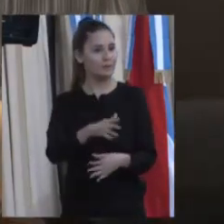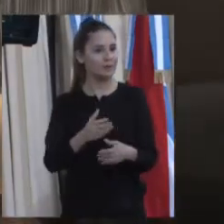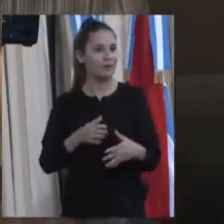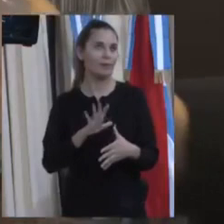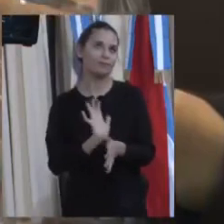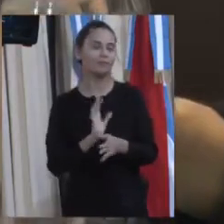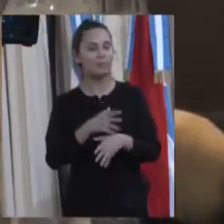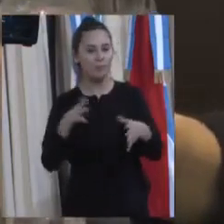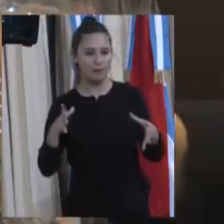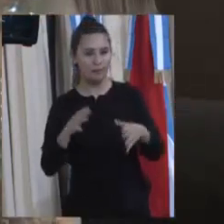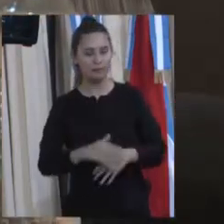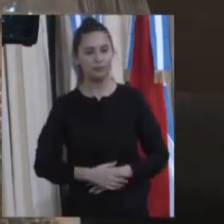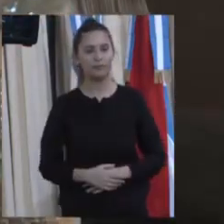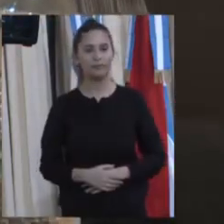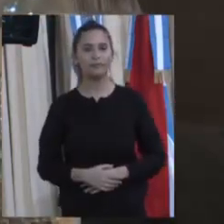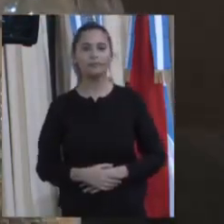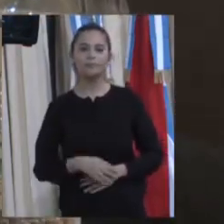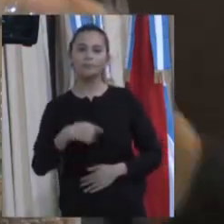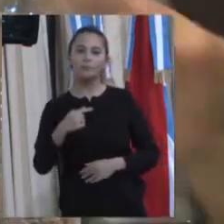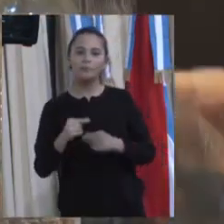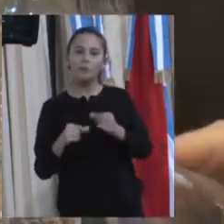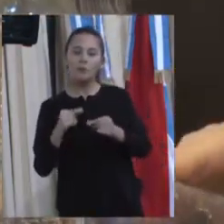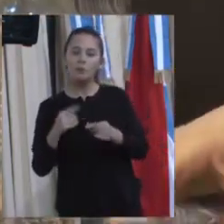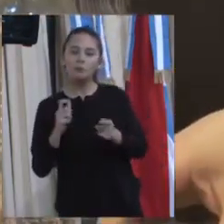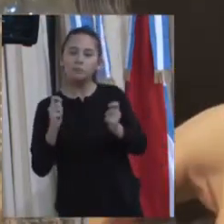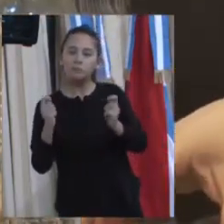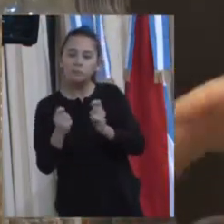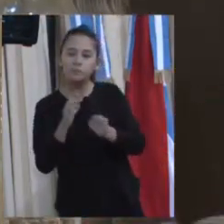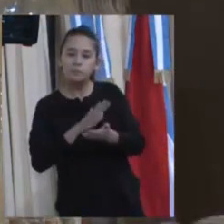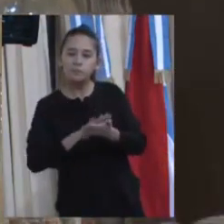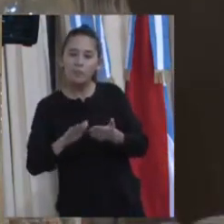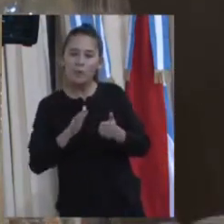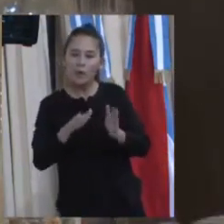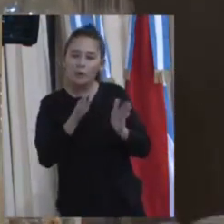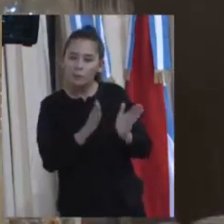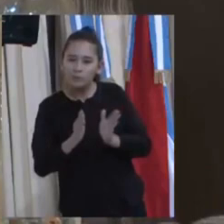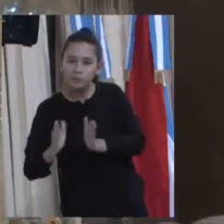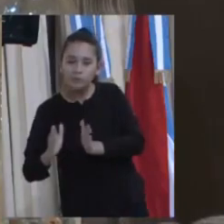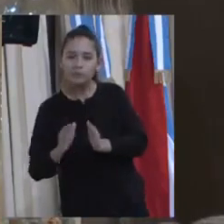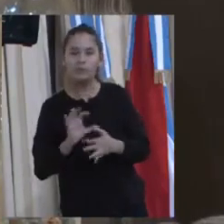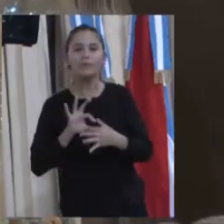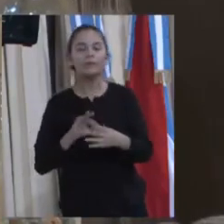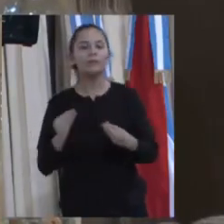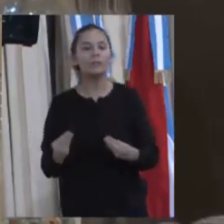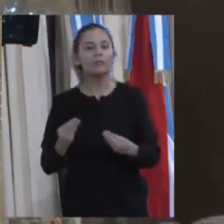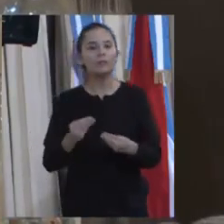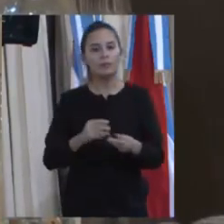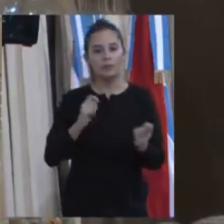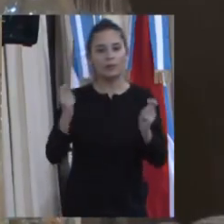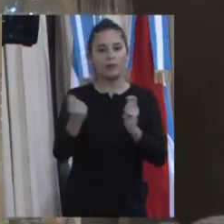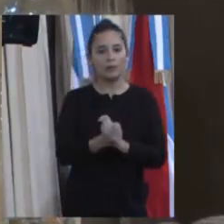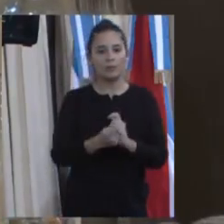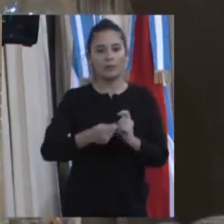amplio. Que a su vez ese cambio estructural viene de la mano de un cambio en las